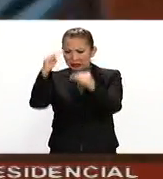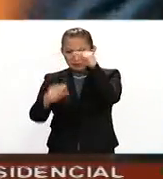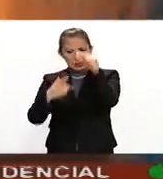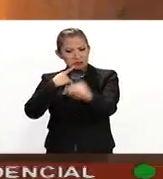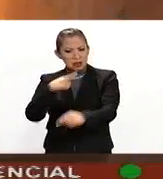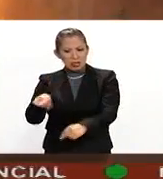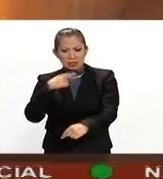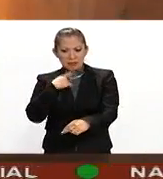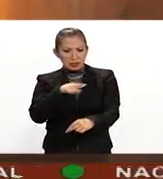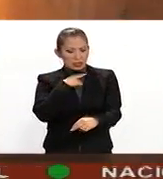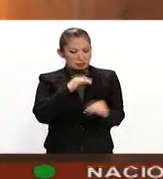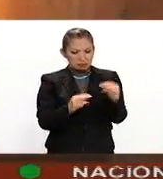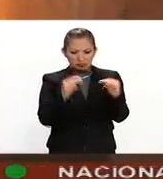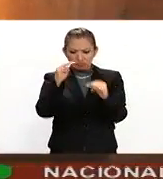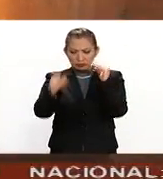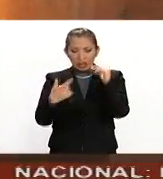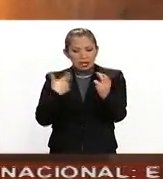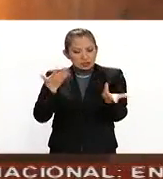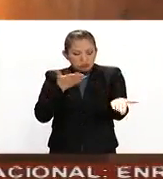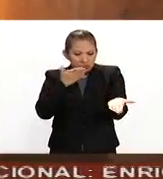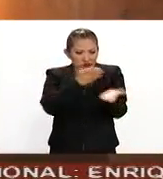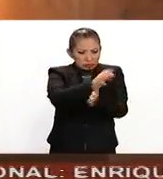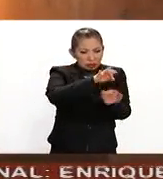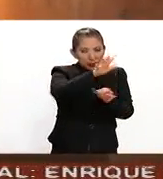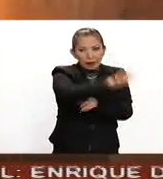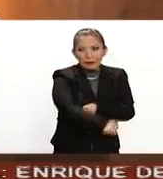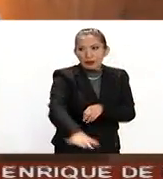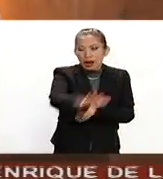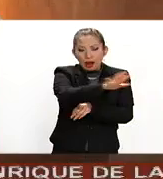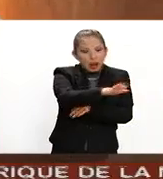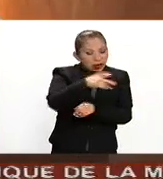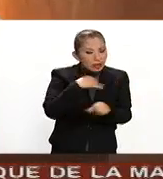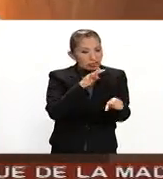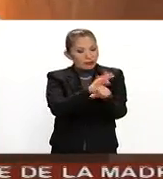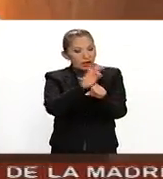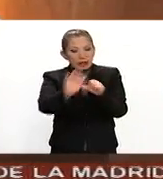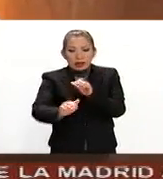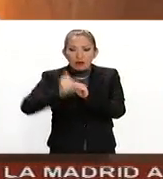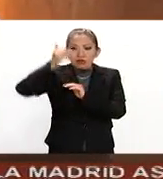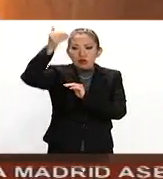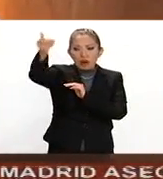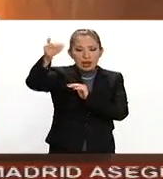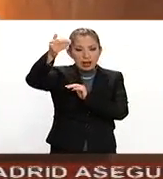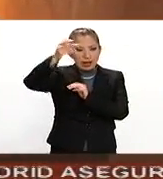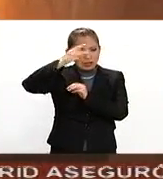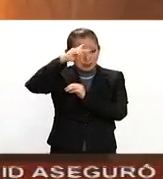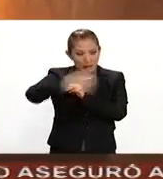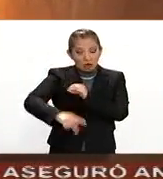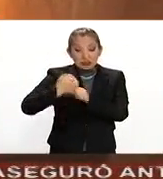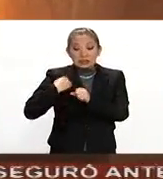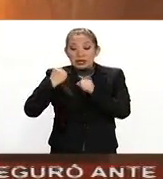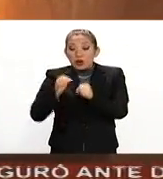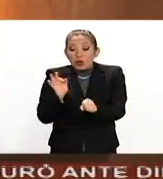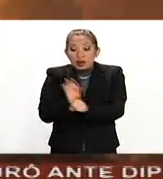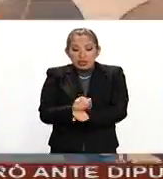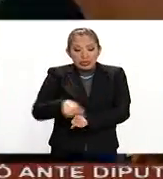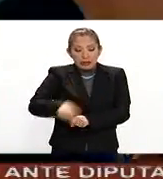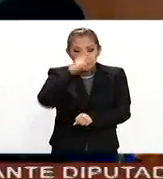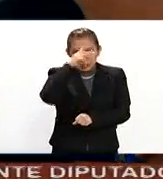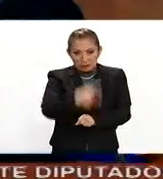mando, cumpliendo misiones en los ámbitos de defensa exterior y seguridad